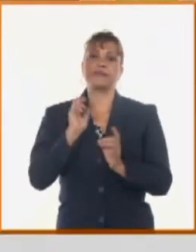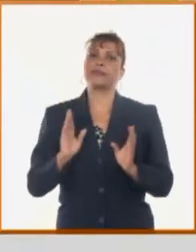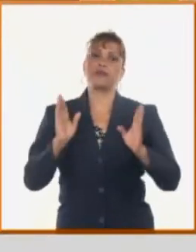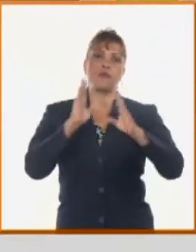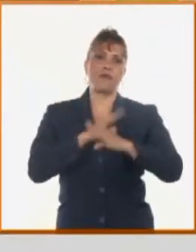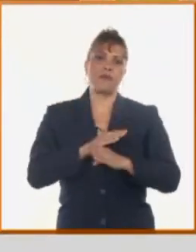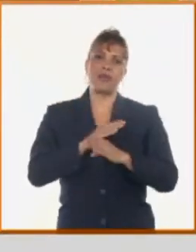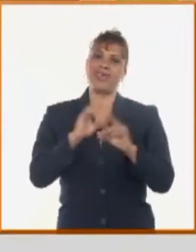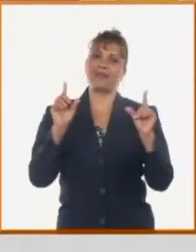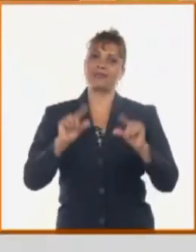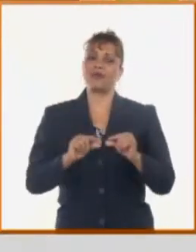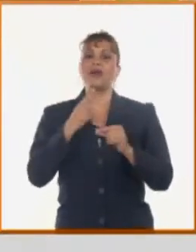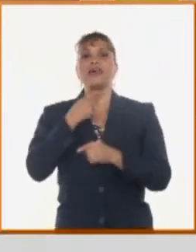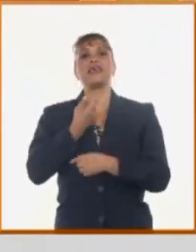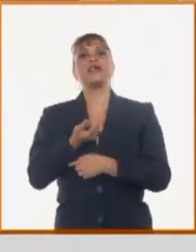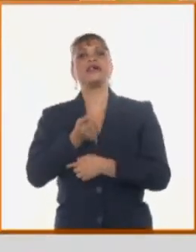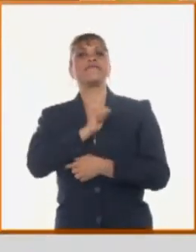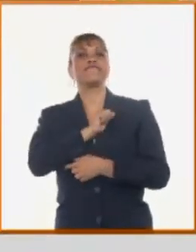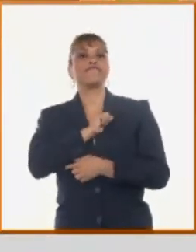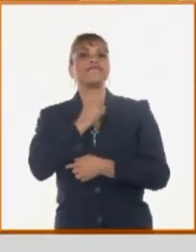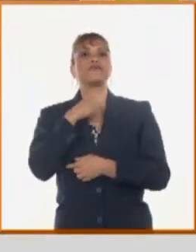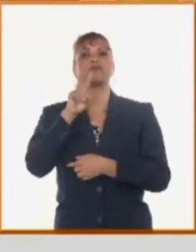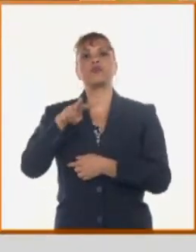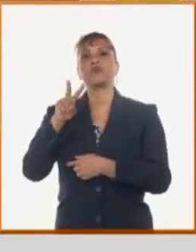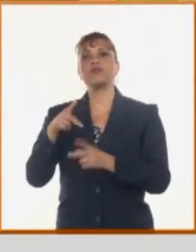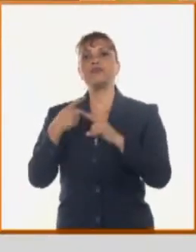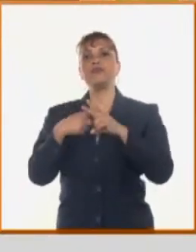de buscar soluciones